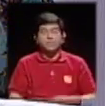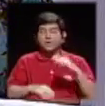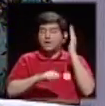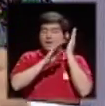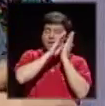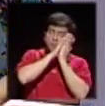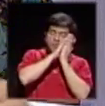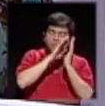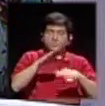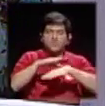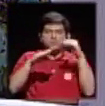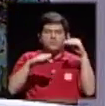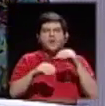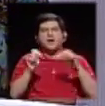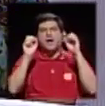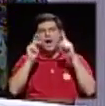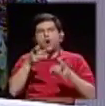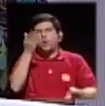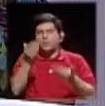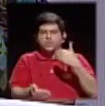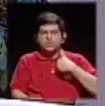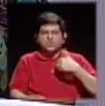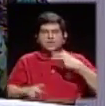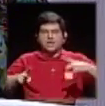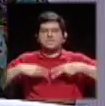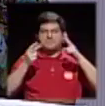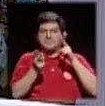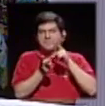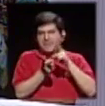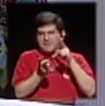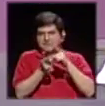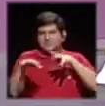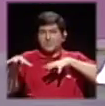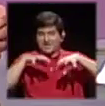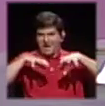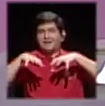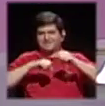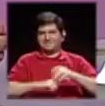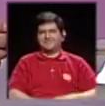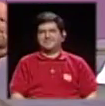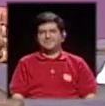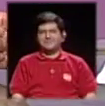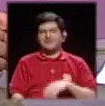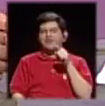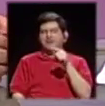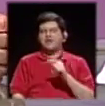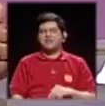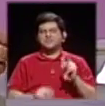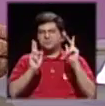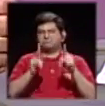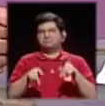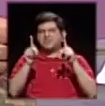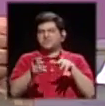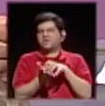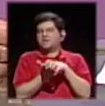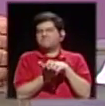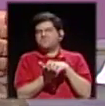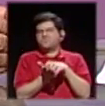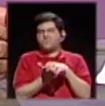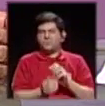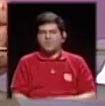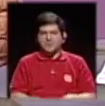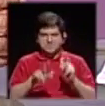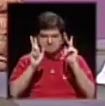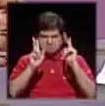fuera se asocia con la posibilidad de tener una vida sexual activa. Entonces eso hace que la gente dude de